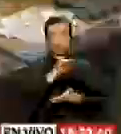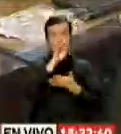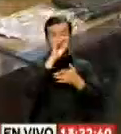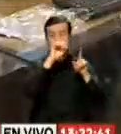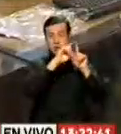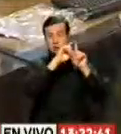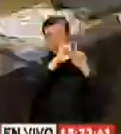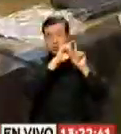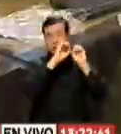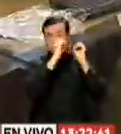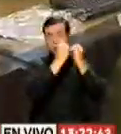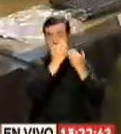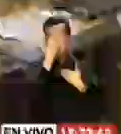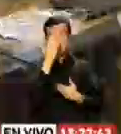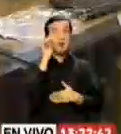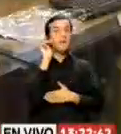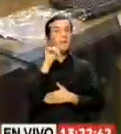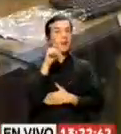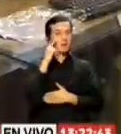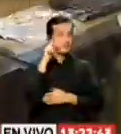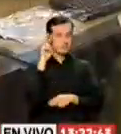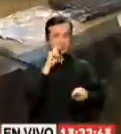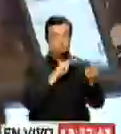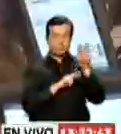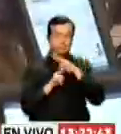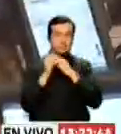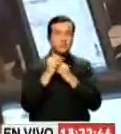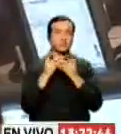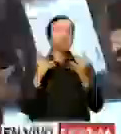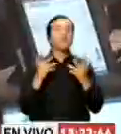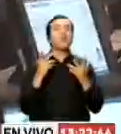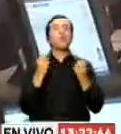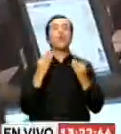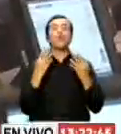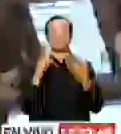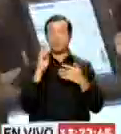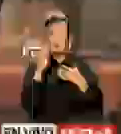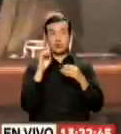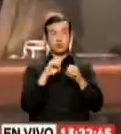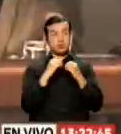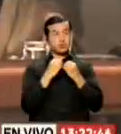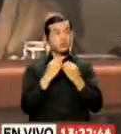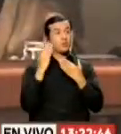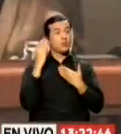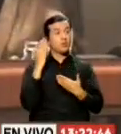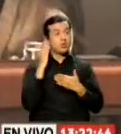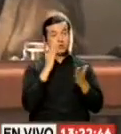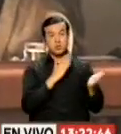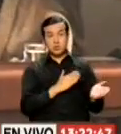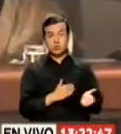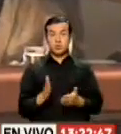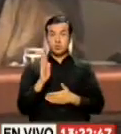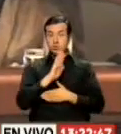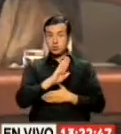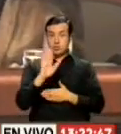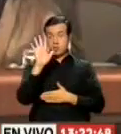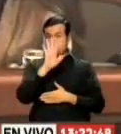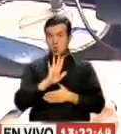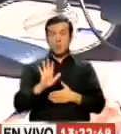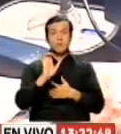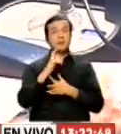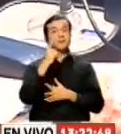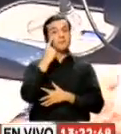legal. Este martes analizaremos este tema y se revelará cuántos de los 16 partidos y movimientos políticos con alcance